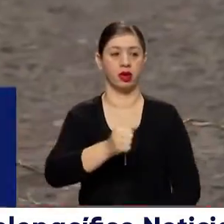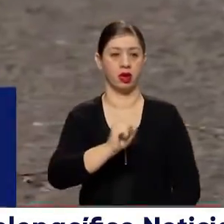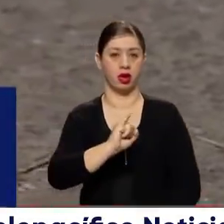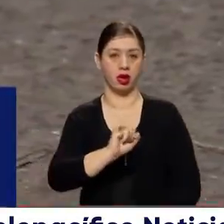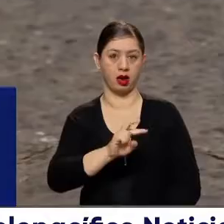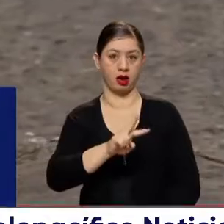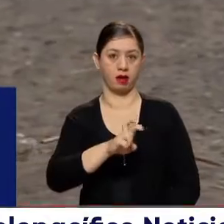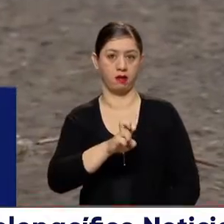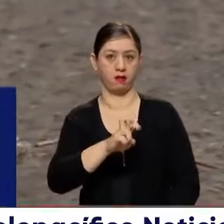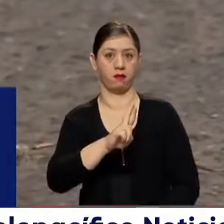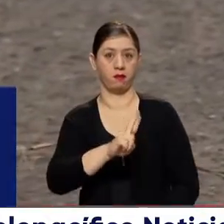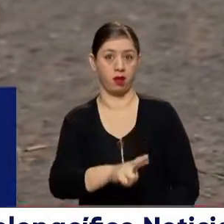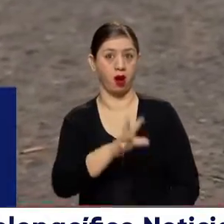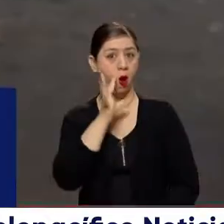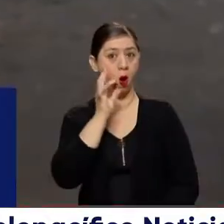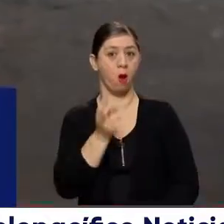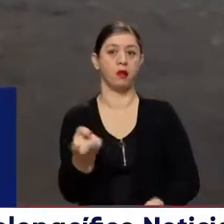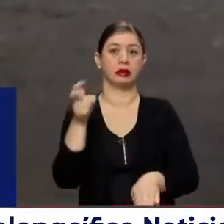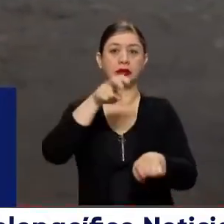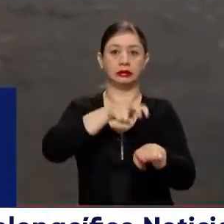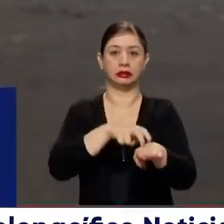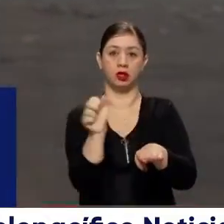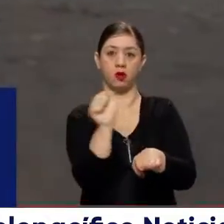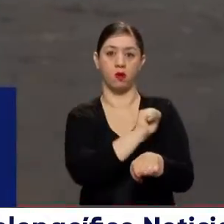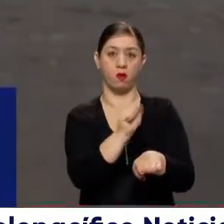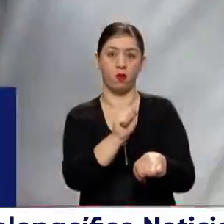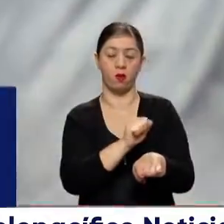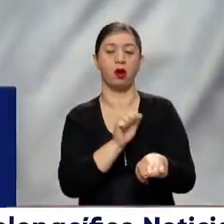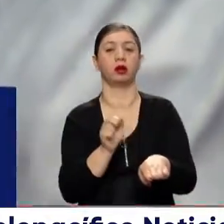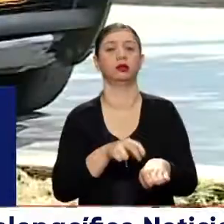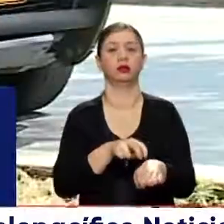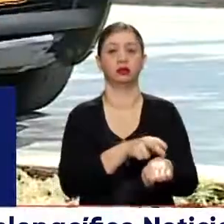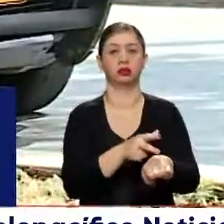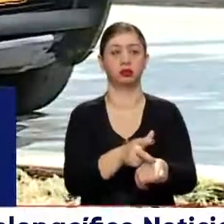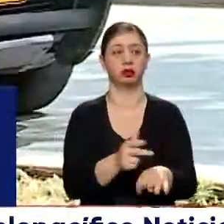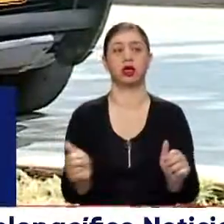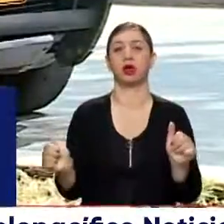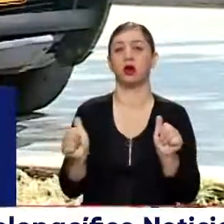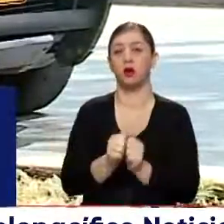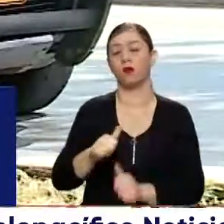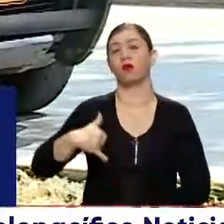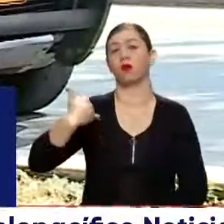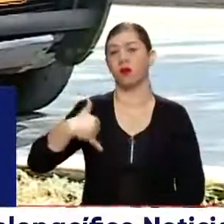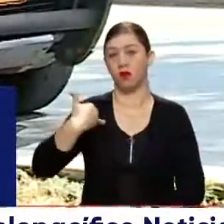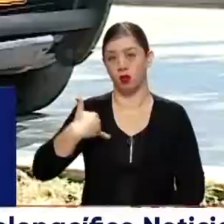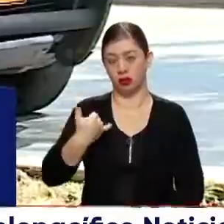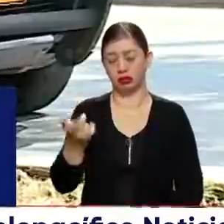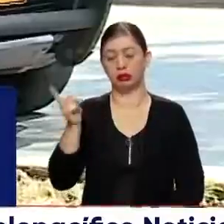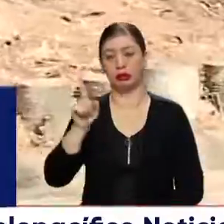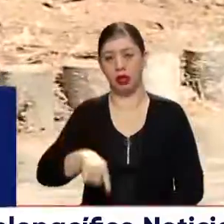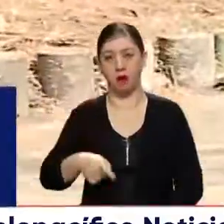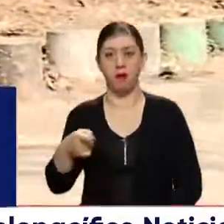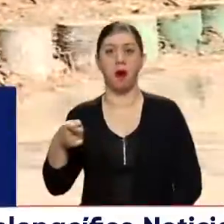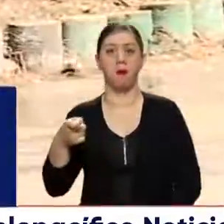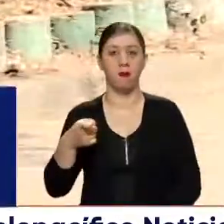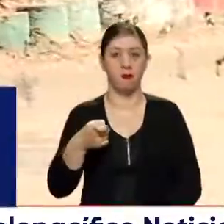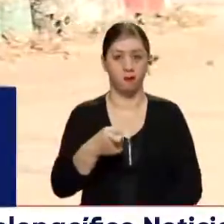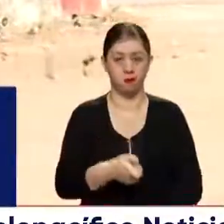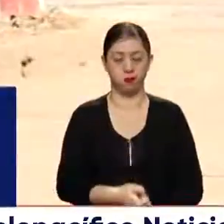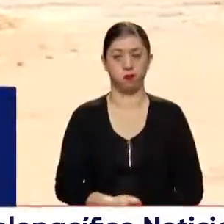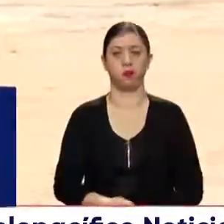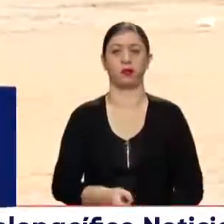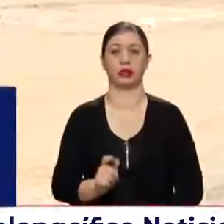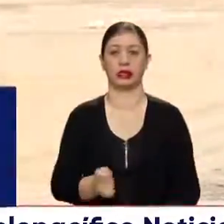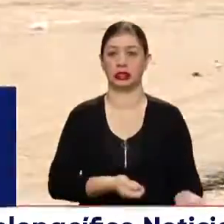Gallardo cuando se movilizaba a bordo de un vehículo blindado, en compañía de una joven quien resultó alcanzada por los proyectiles